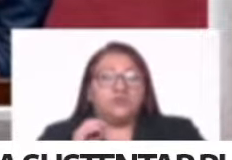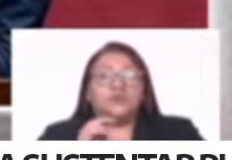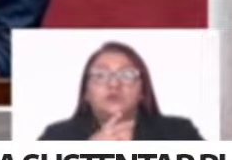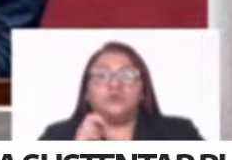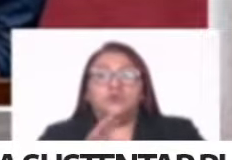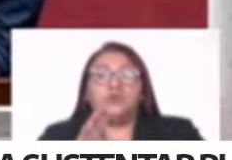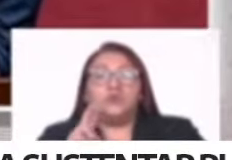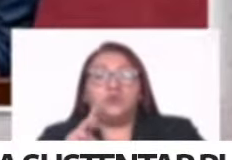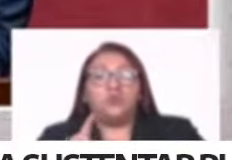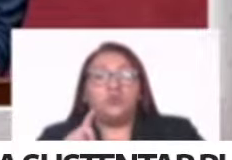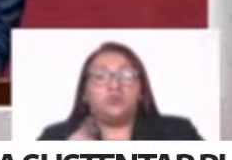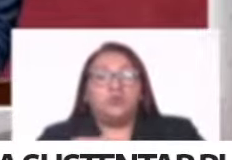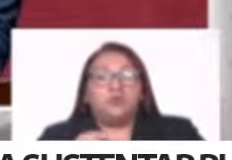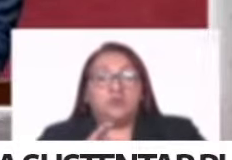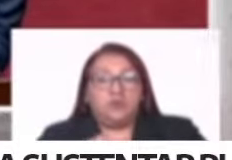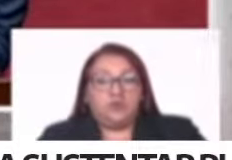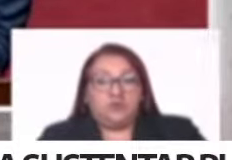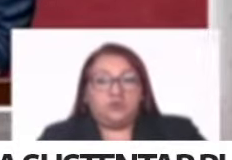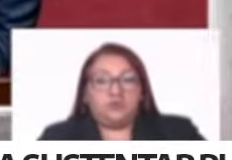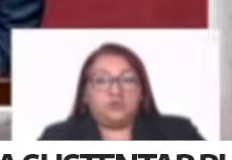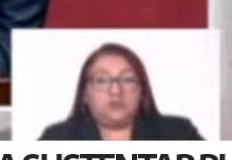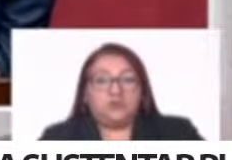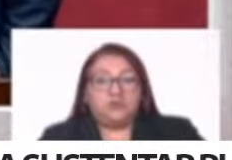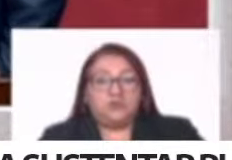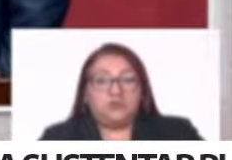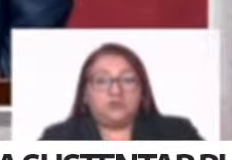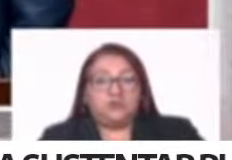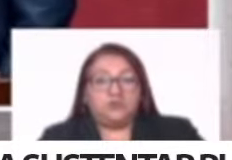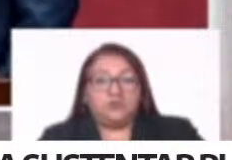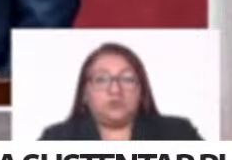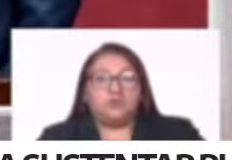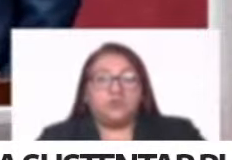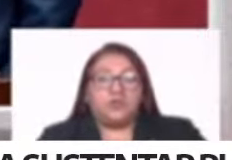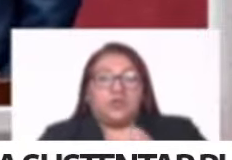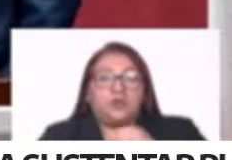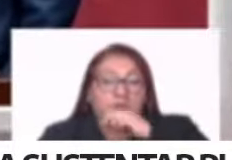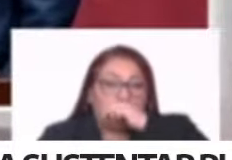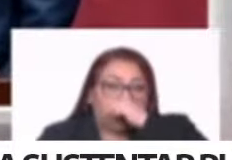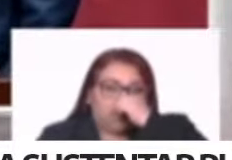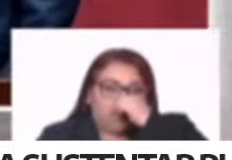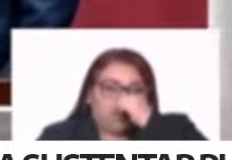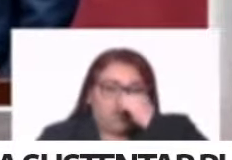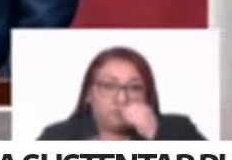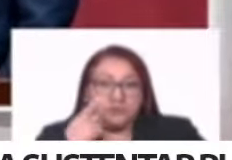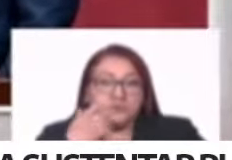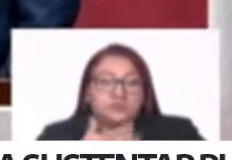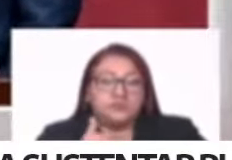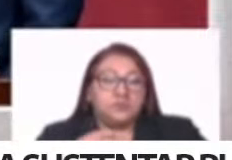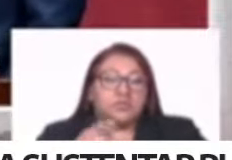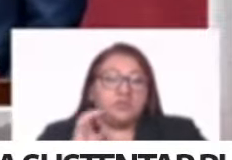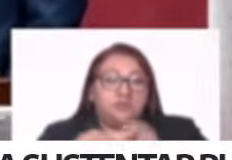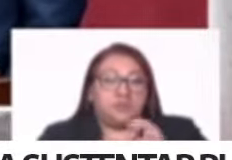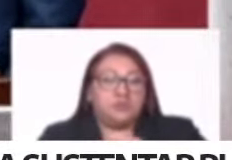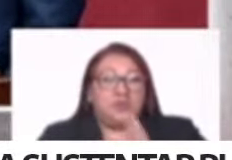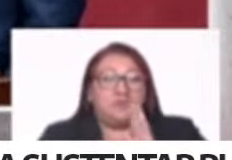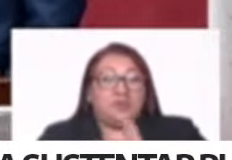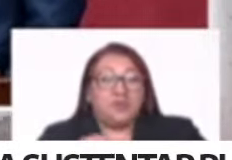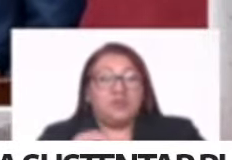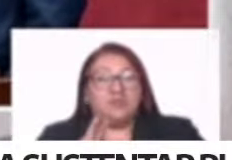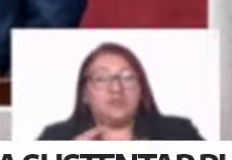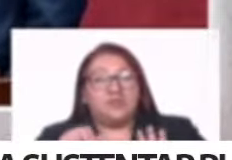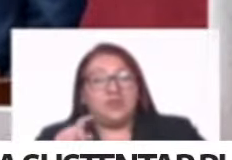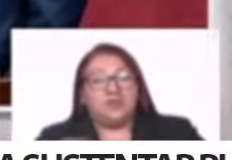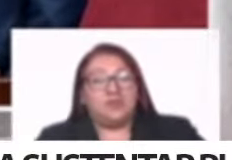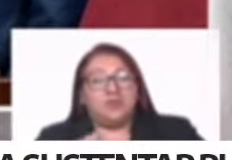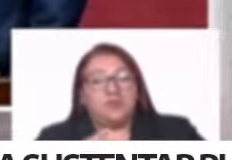millones. Es preciso rescatar, señor presidente, que este presupuesto es superior en 26